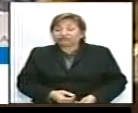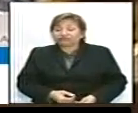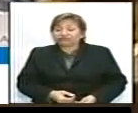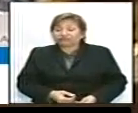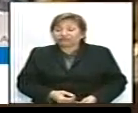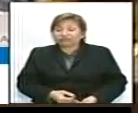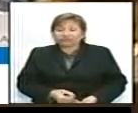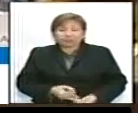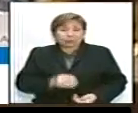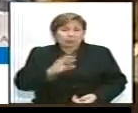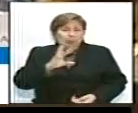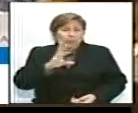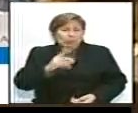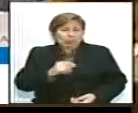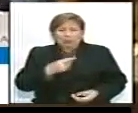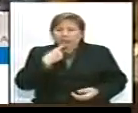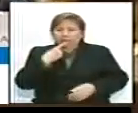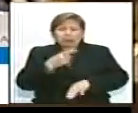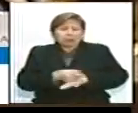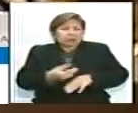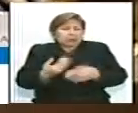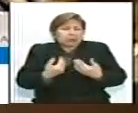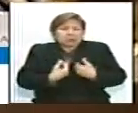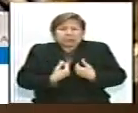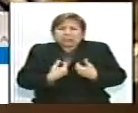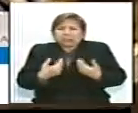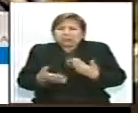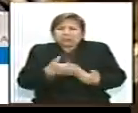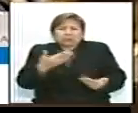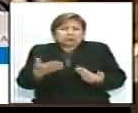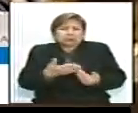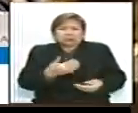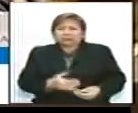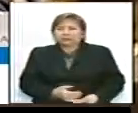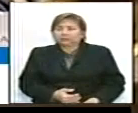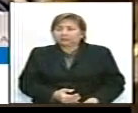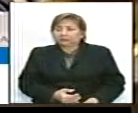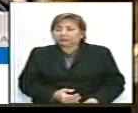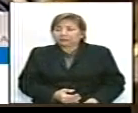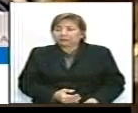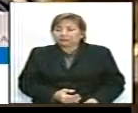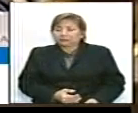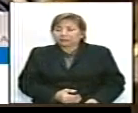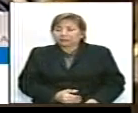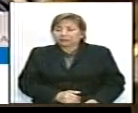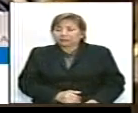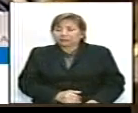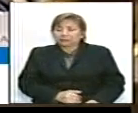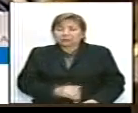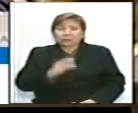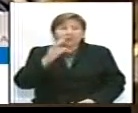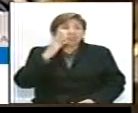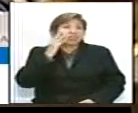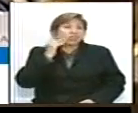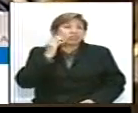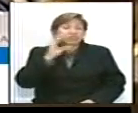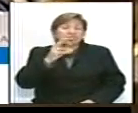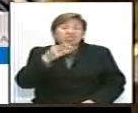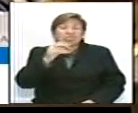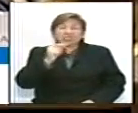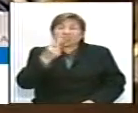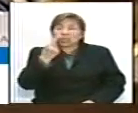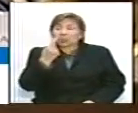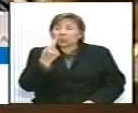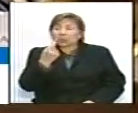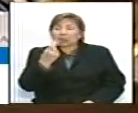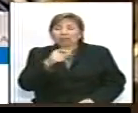de delincuencia, pero no denuncian porque no tienen las facilidades. En Pueblo Nuevo, en Chincha, de cuatro patrulleros solo funciona uno,